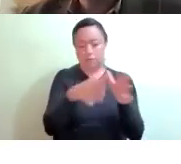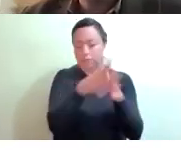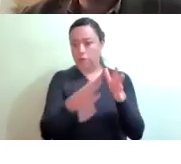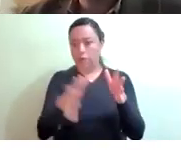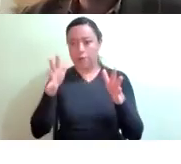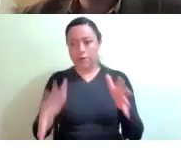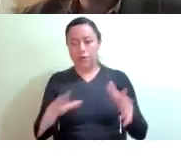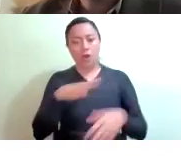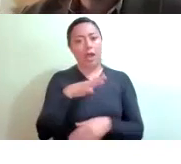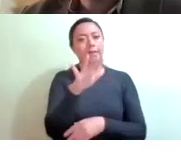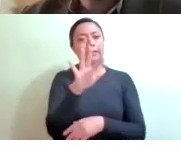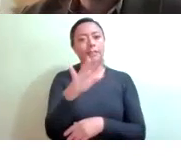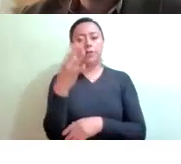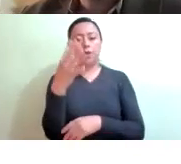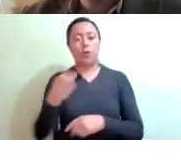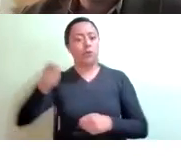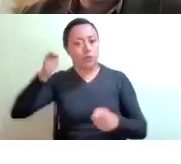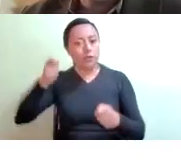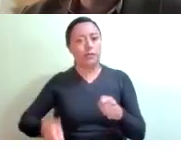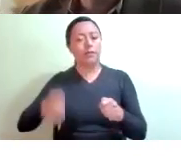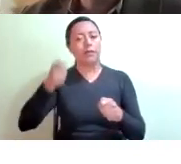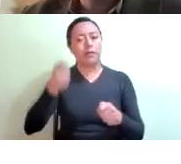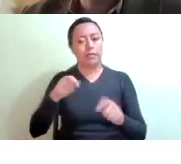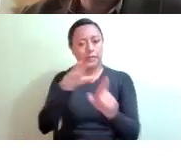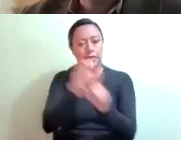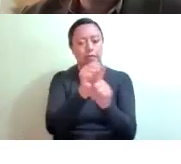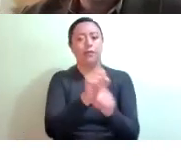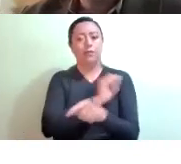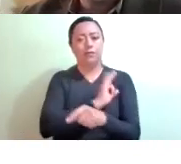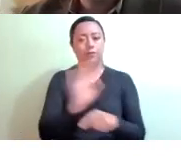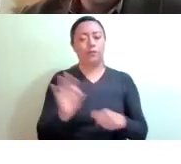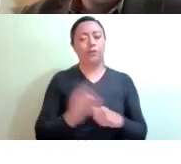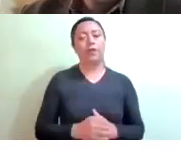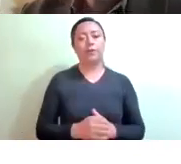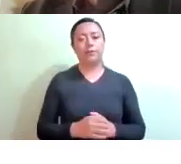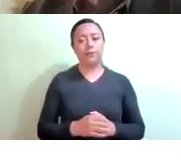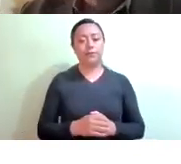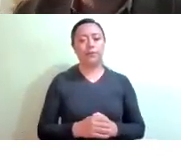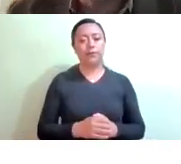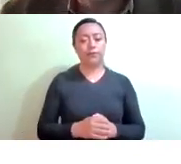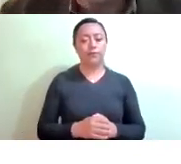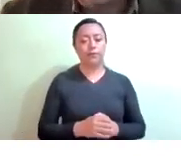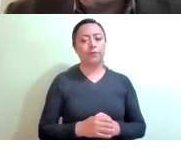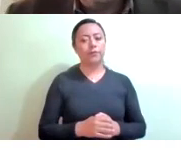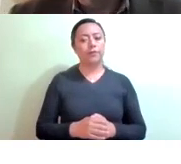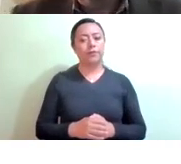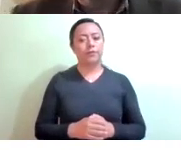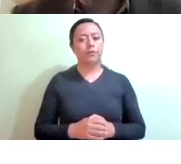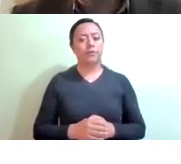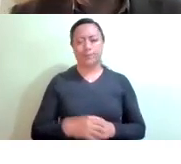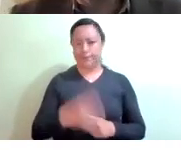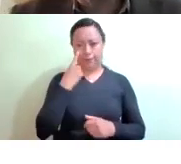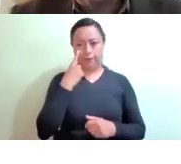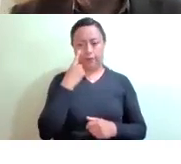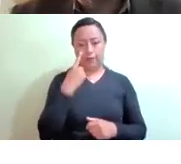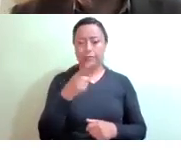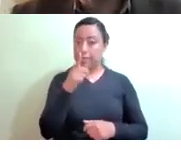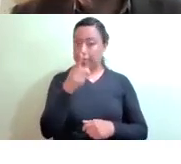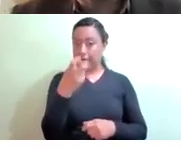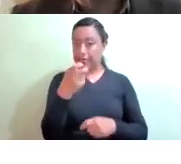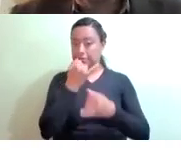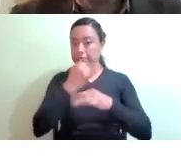54 sentencias se lograron, ¿no?, condenatorias. Que miren, ahí en esos datos, algo